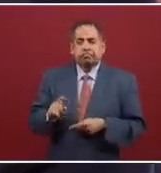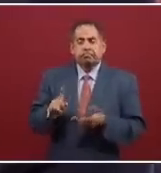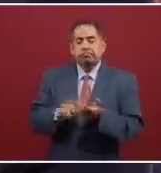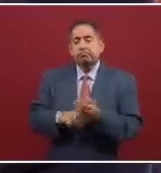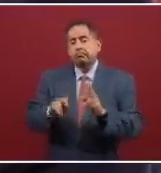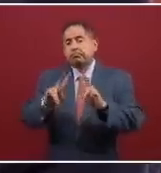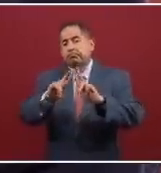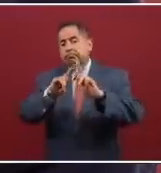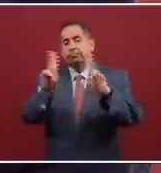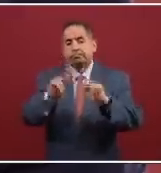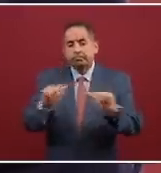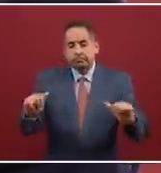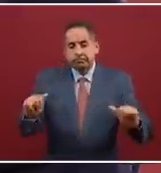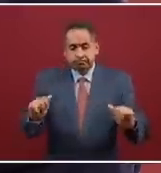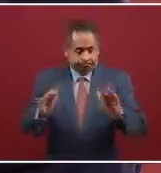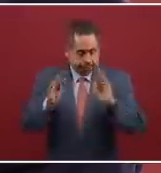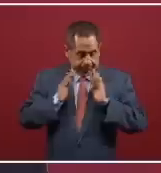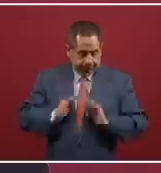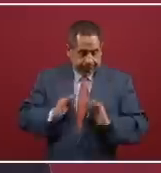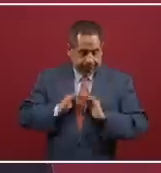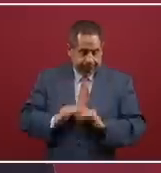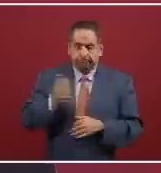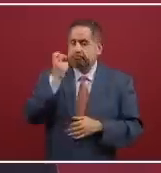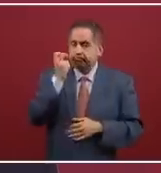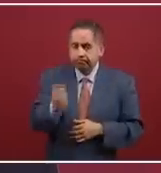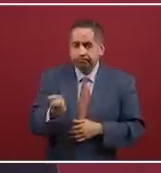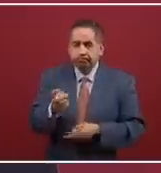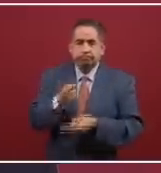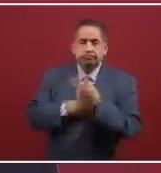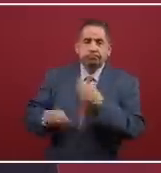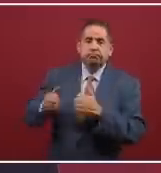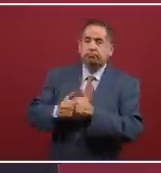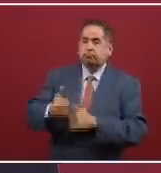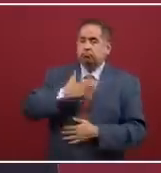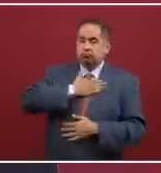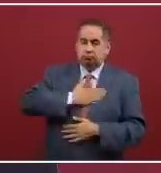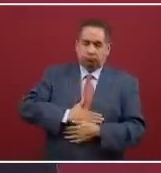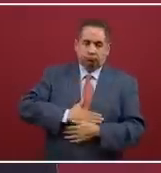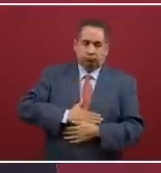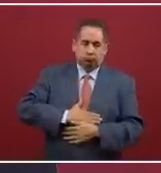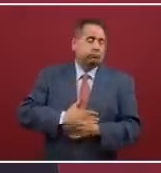y la tranquilidad son frutos de la justicia